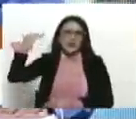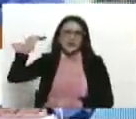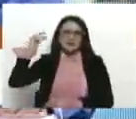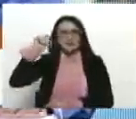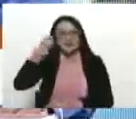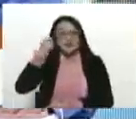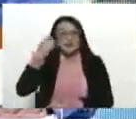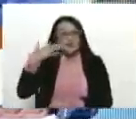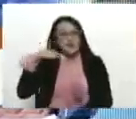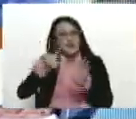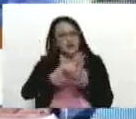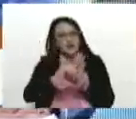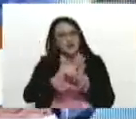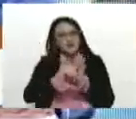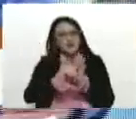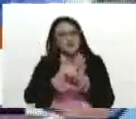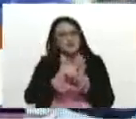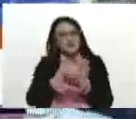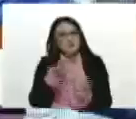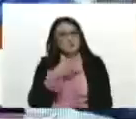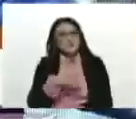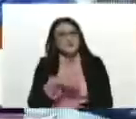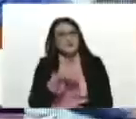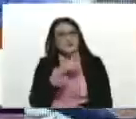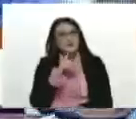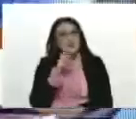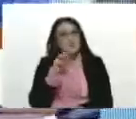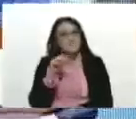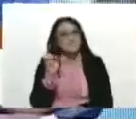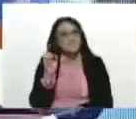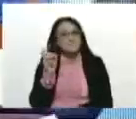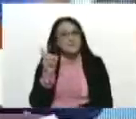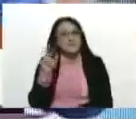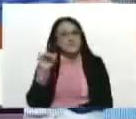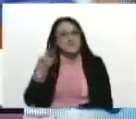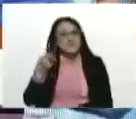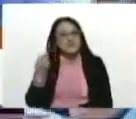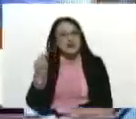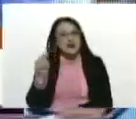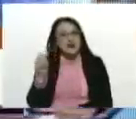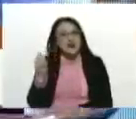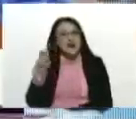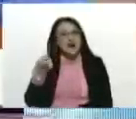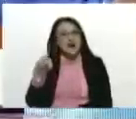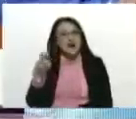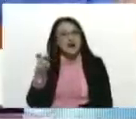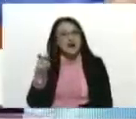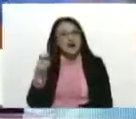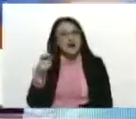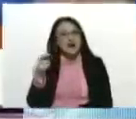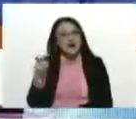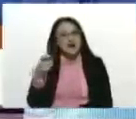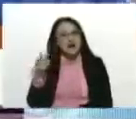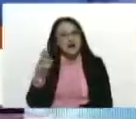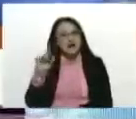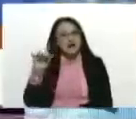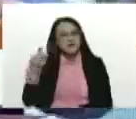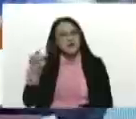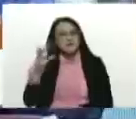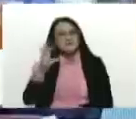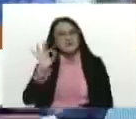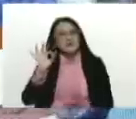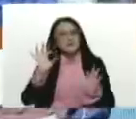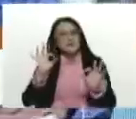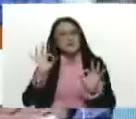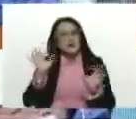aquella ley extraordinaria de un presidente que se llamaba naina angarita establecía el 50 por ciento